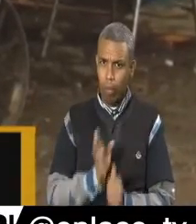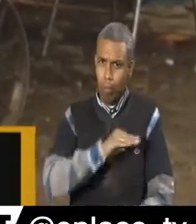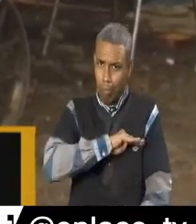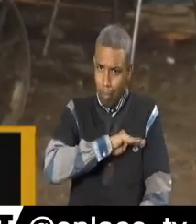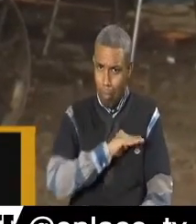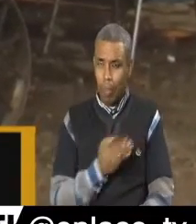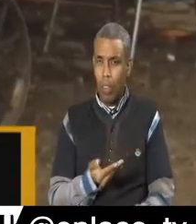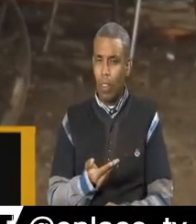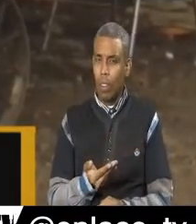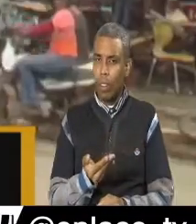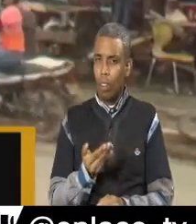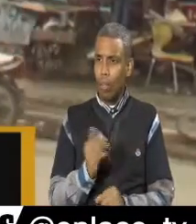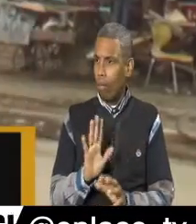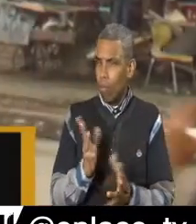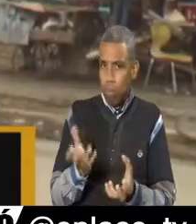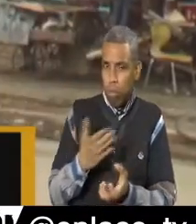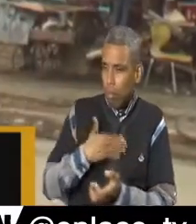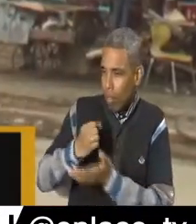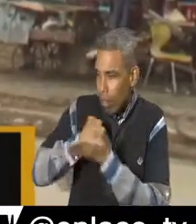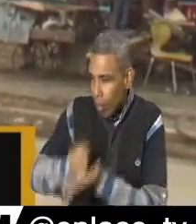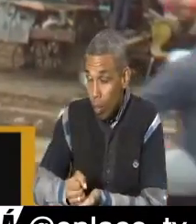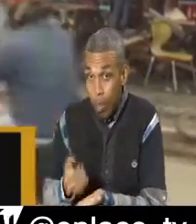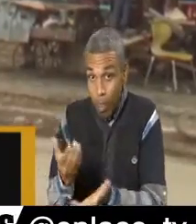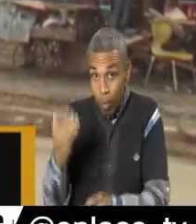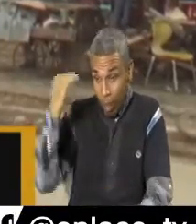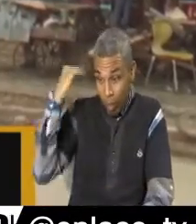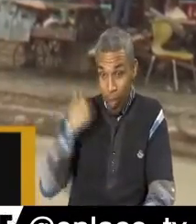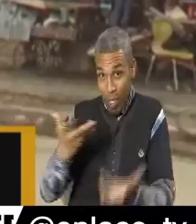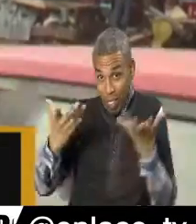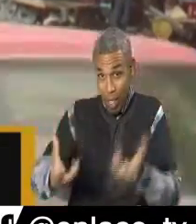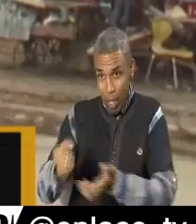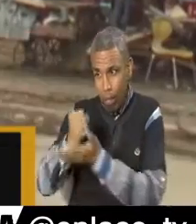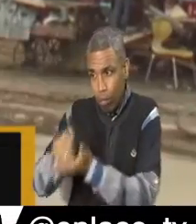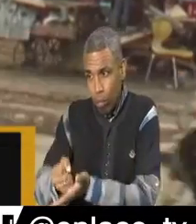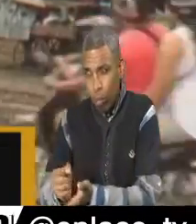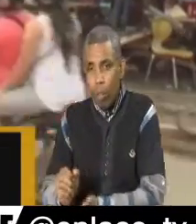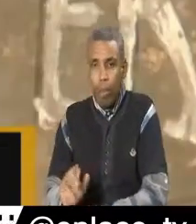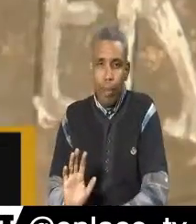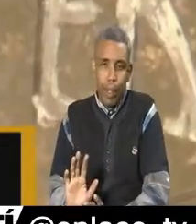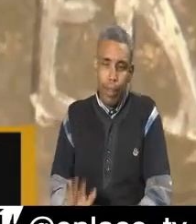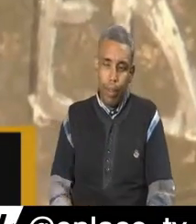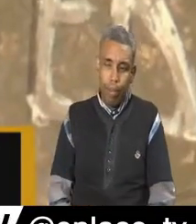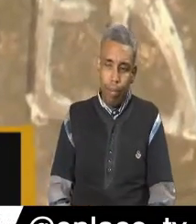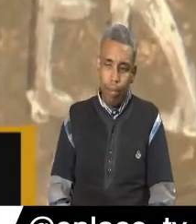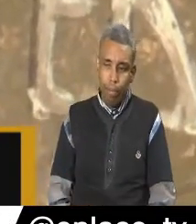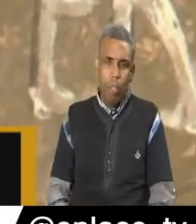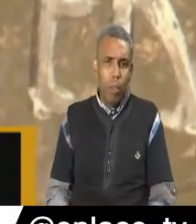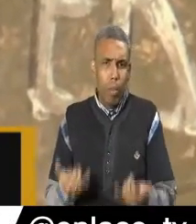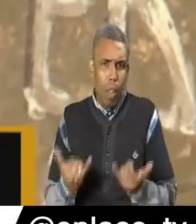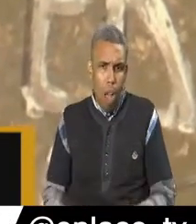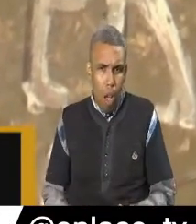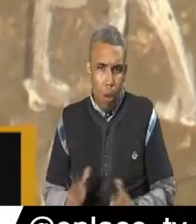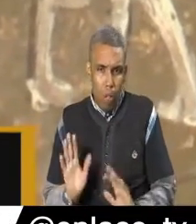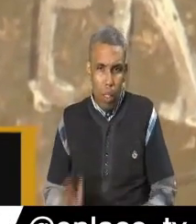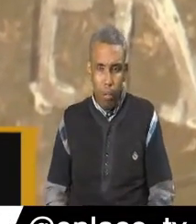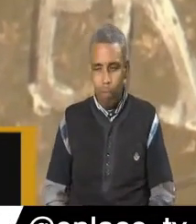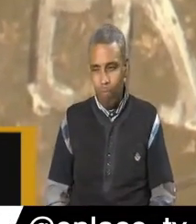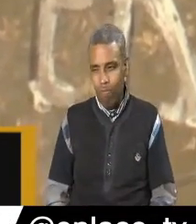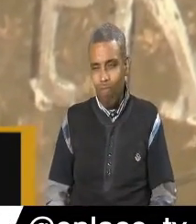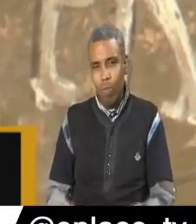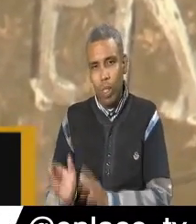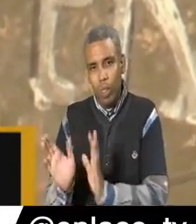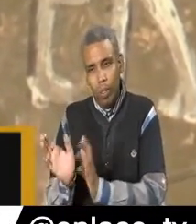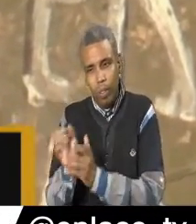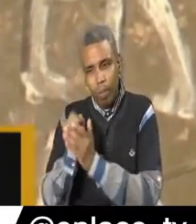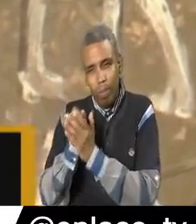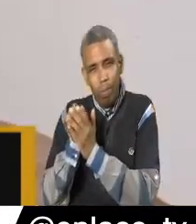pues nuestro alcalde siempre con su compromiso, le estamos brindando la atención para los servicios fúnebres, ya